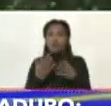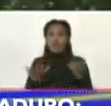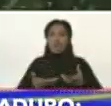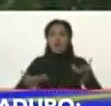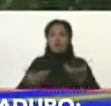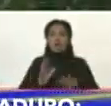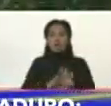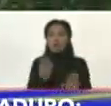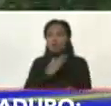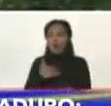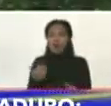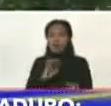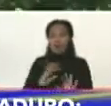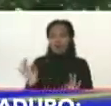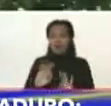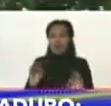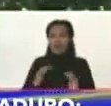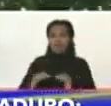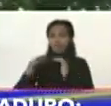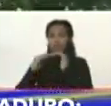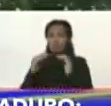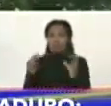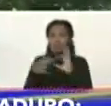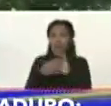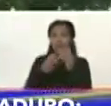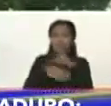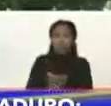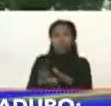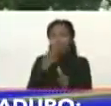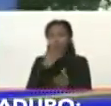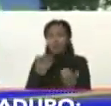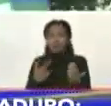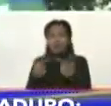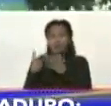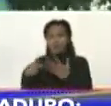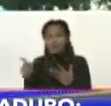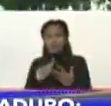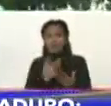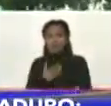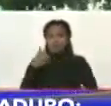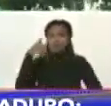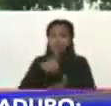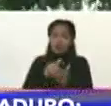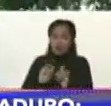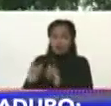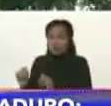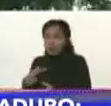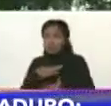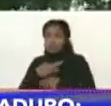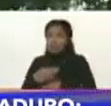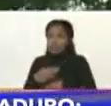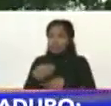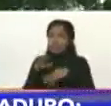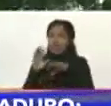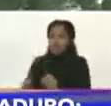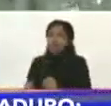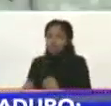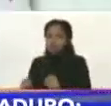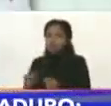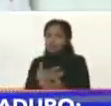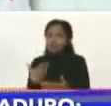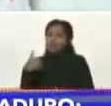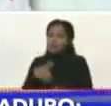Porque no quieren igualdad, no quieren unidad, no quieren diversidad. Quieren imponerse los intereses oligárquicos racistas.